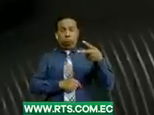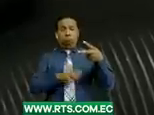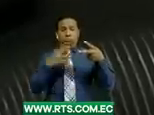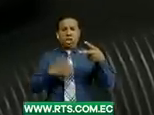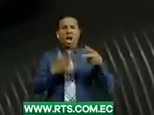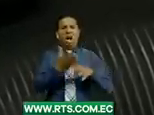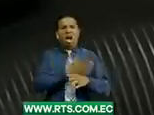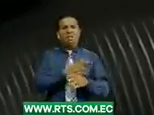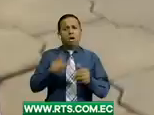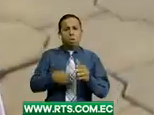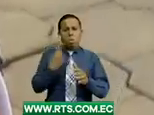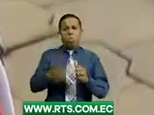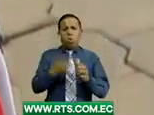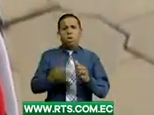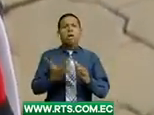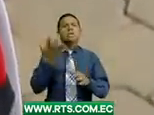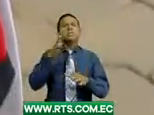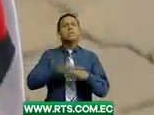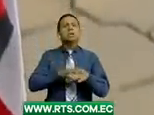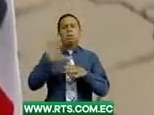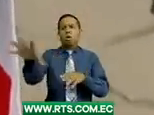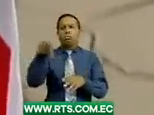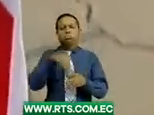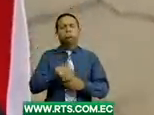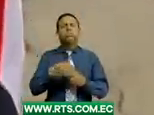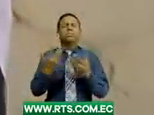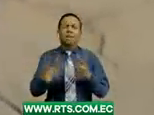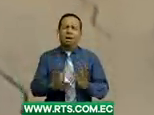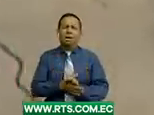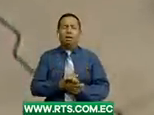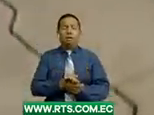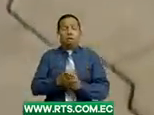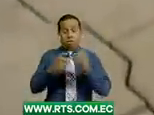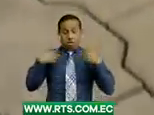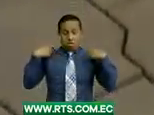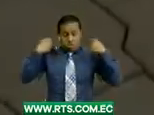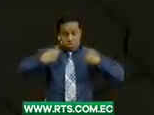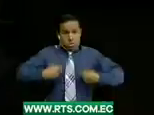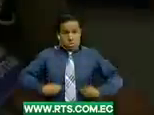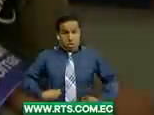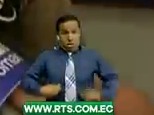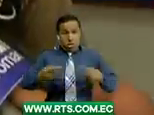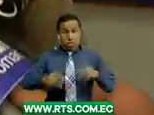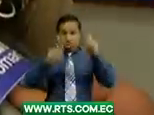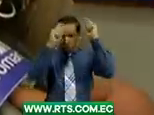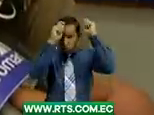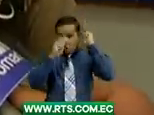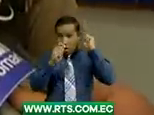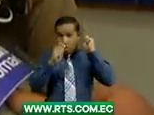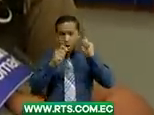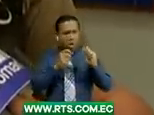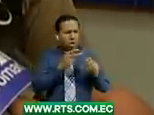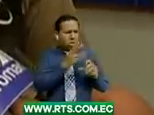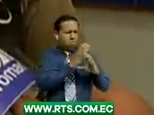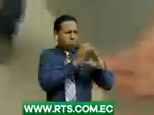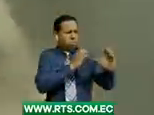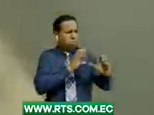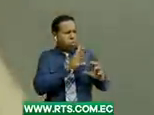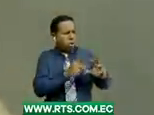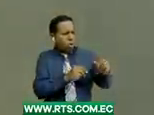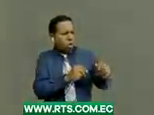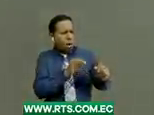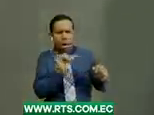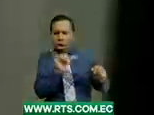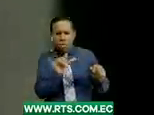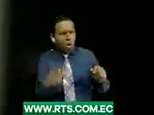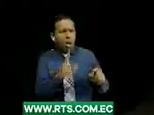con 5 detenciones anteriores. Tenemos una camiseta y la gorra que coinciden plenamente con el video, que son los sujetos que participaron en el día de ayer. La